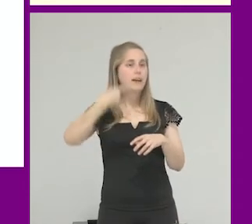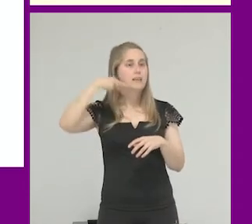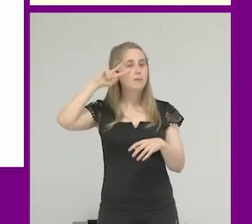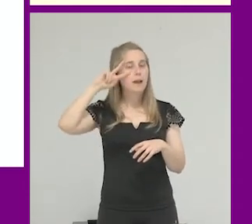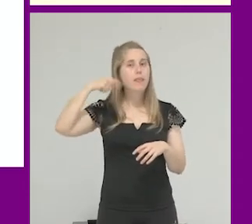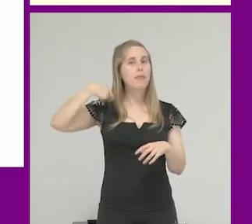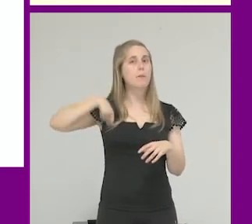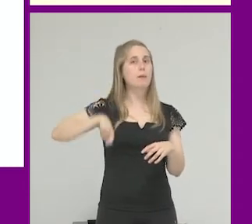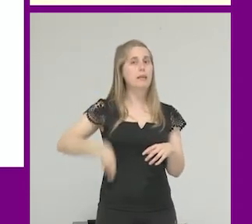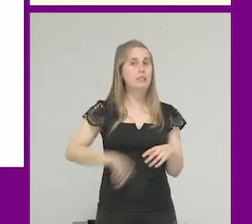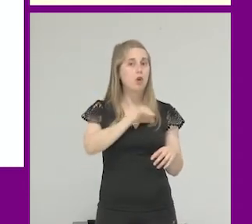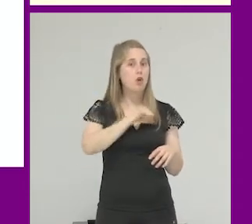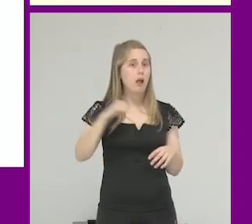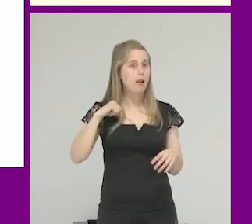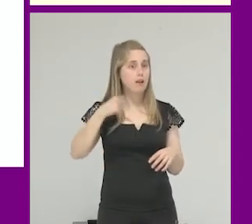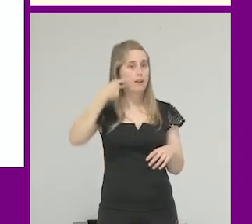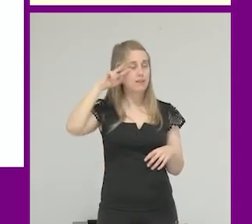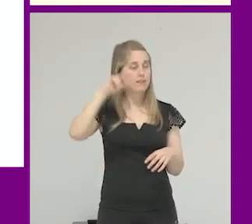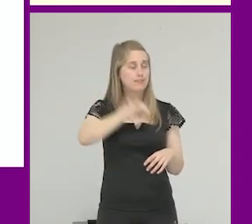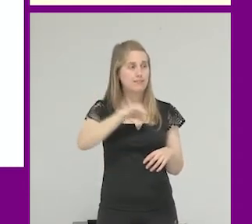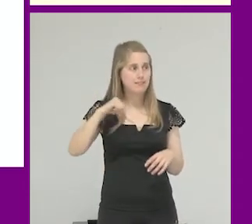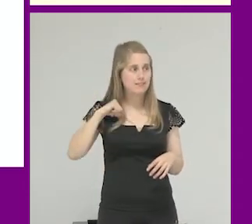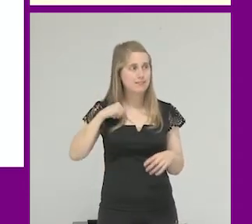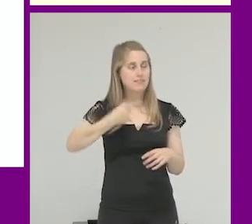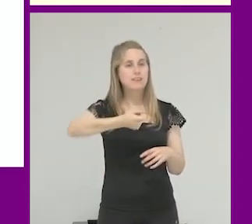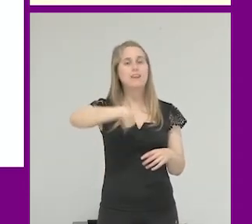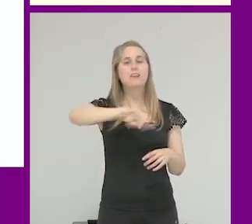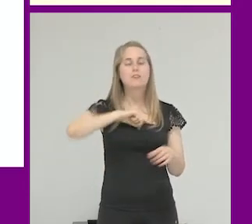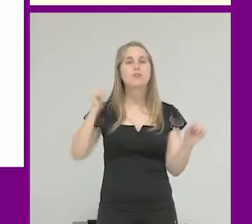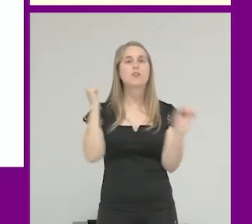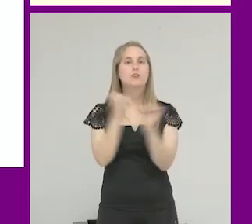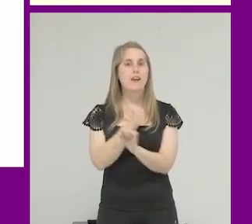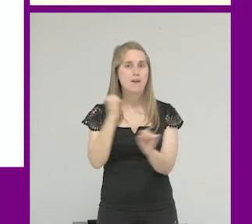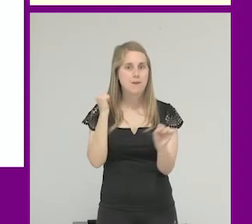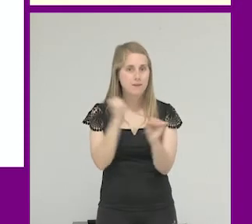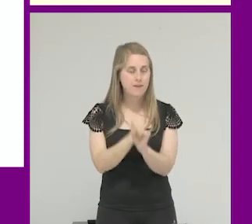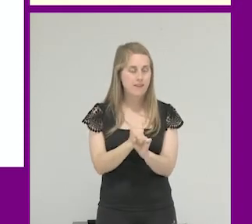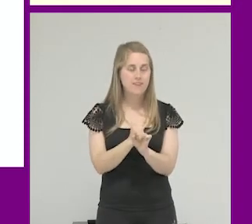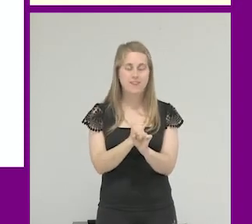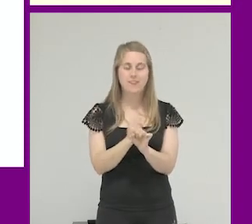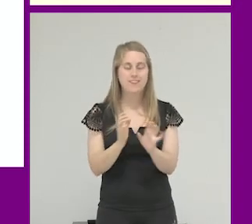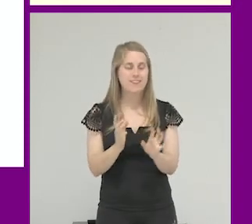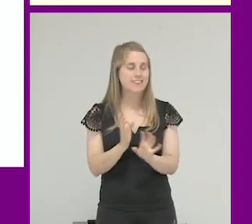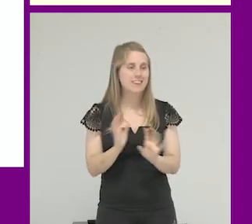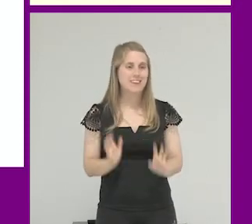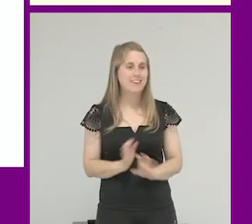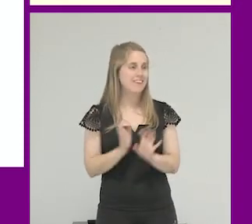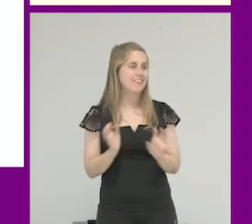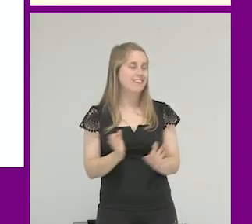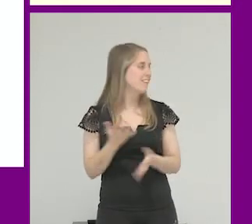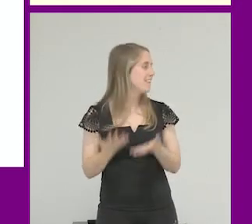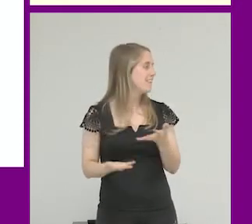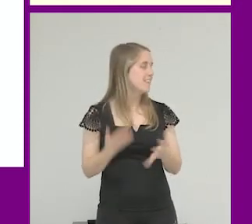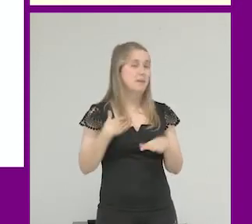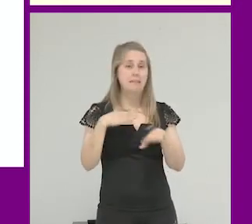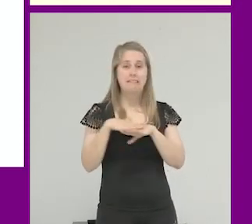esperientzia pertsonala eta gure lan, que difícil es esto.